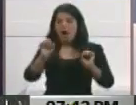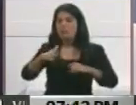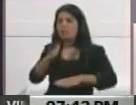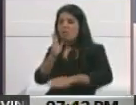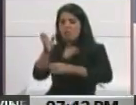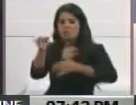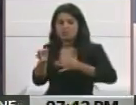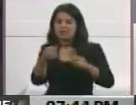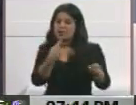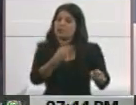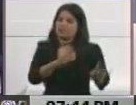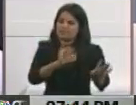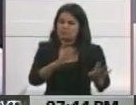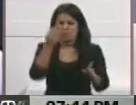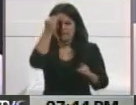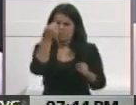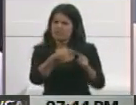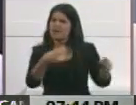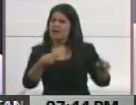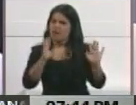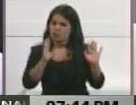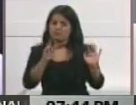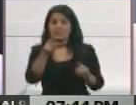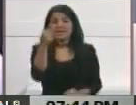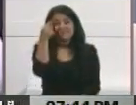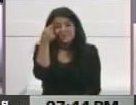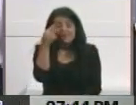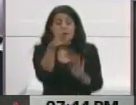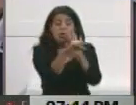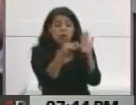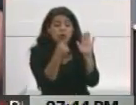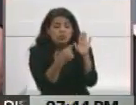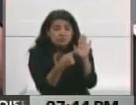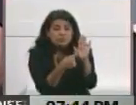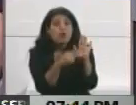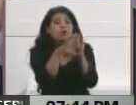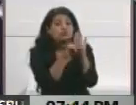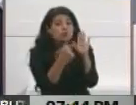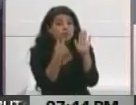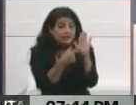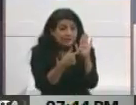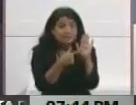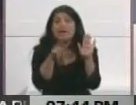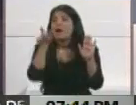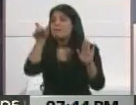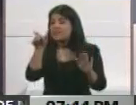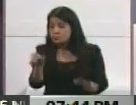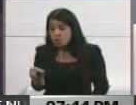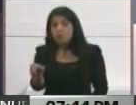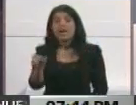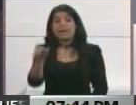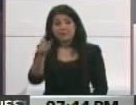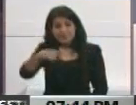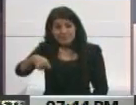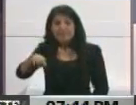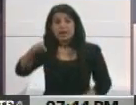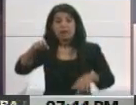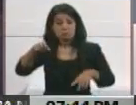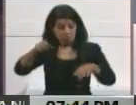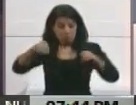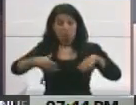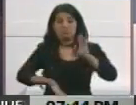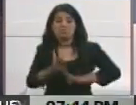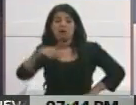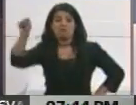recordar el abandono constitucional del cargo que requiere previamente el pronunciamiento del tribunal